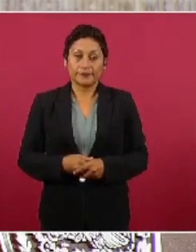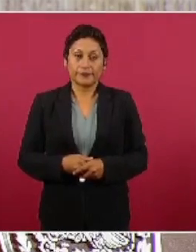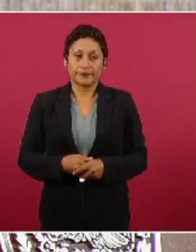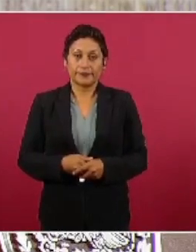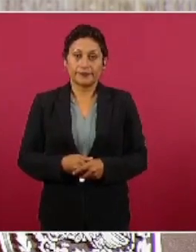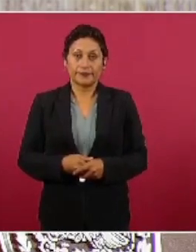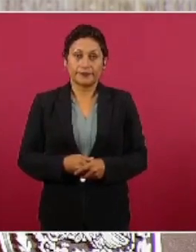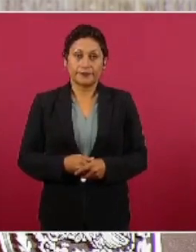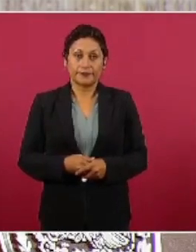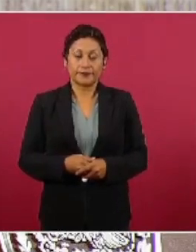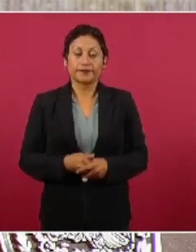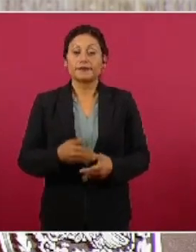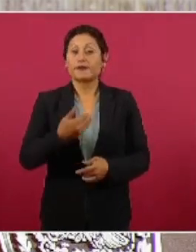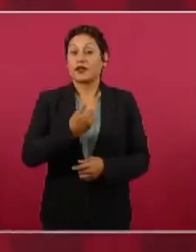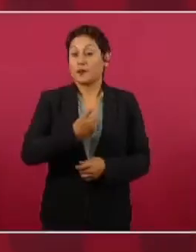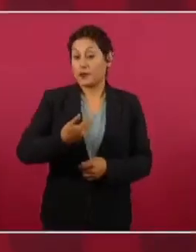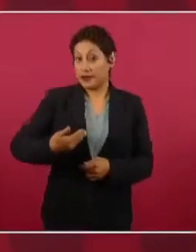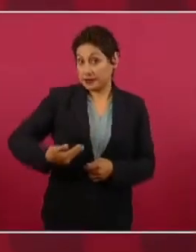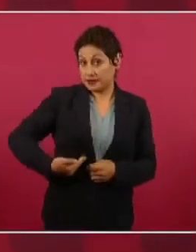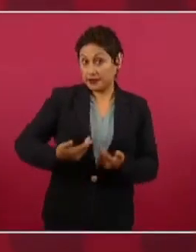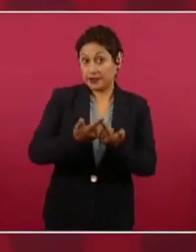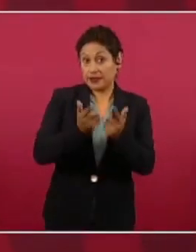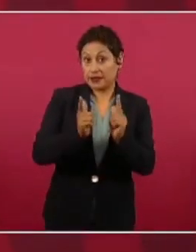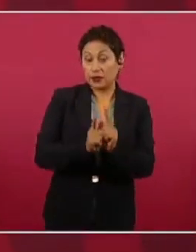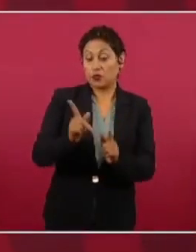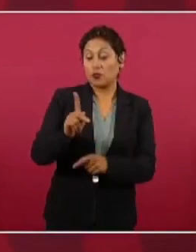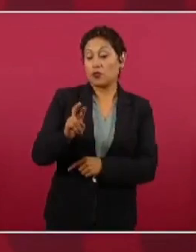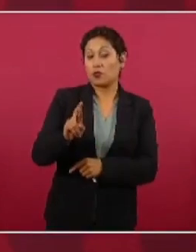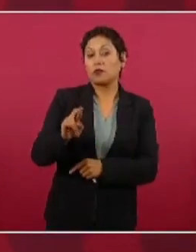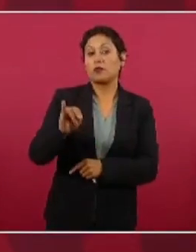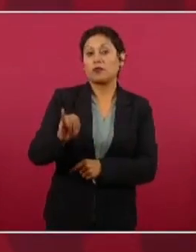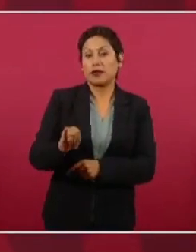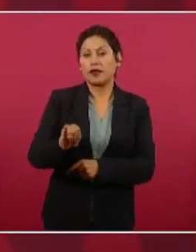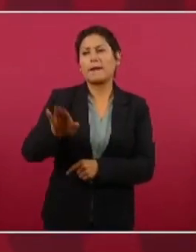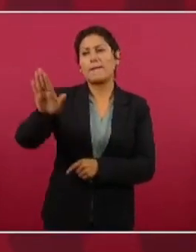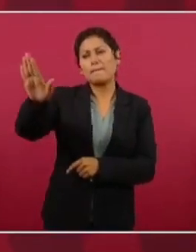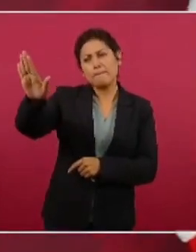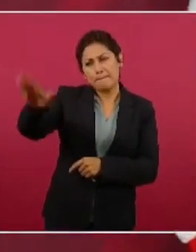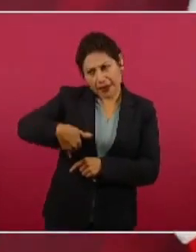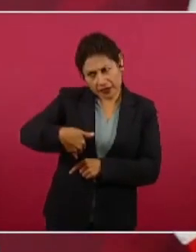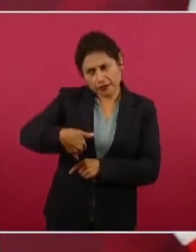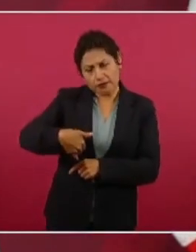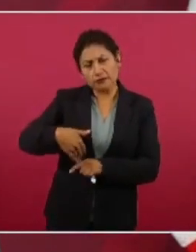al presidente del PRI y tenerlo ahí una hora, dos horas.